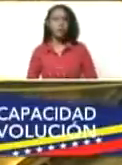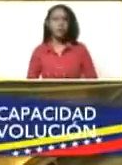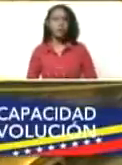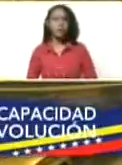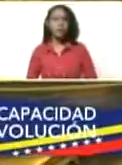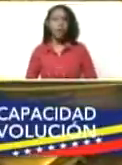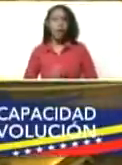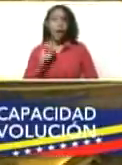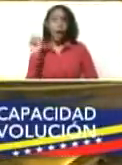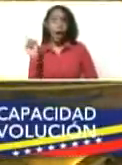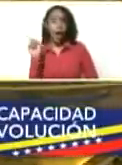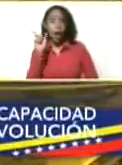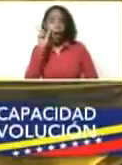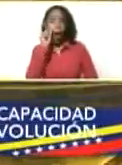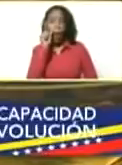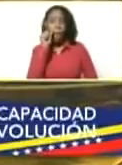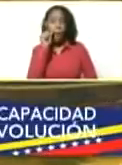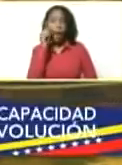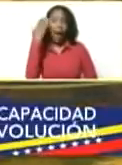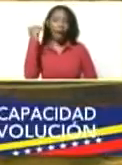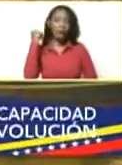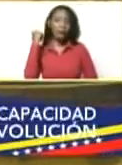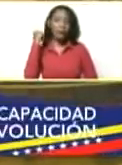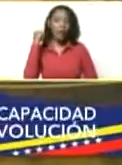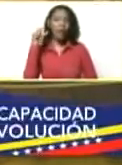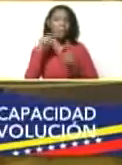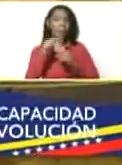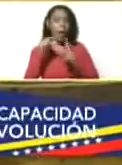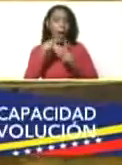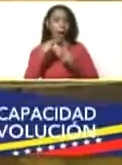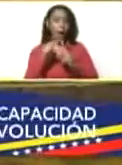Era un hombre de palabra y de acción.